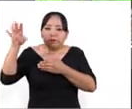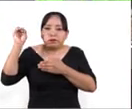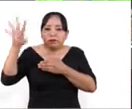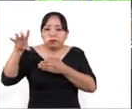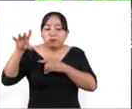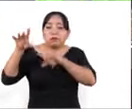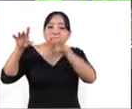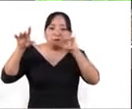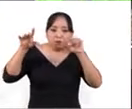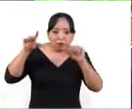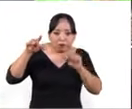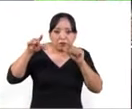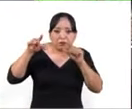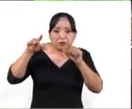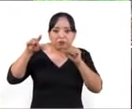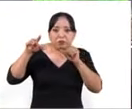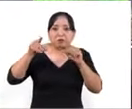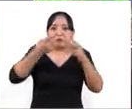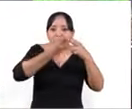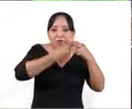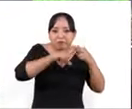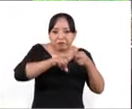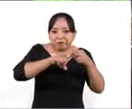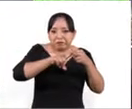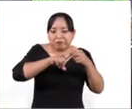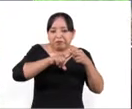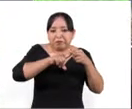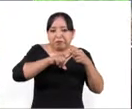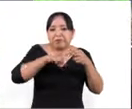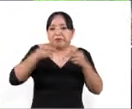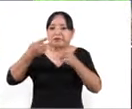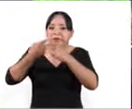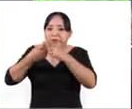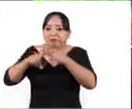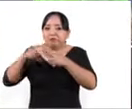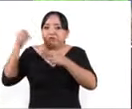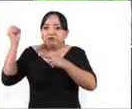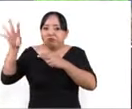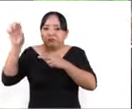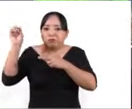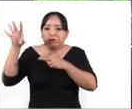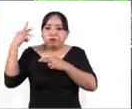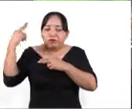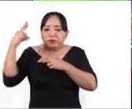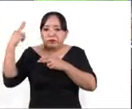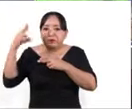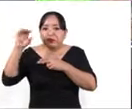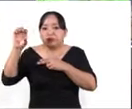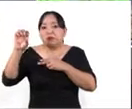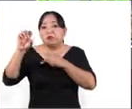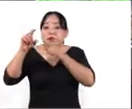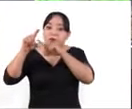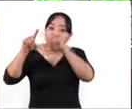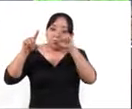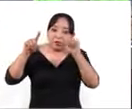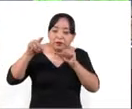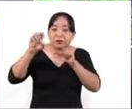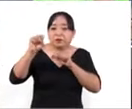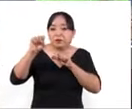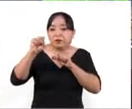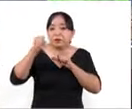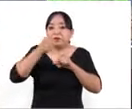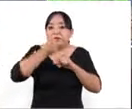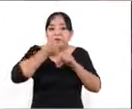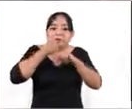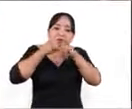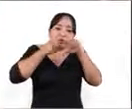ya comentó el secretario, en esta ocasión la distancia permite que se haga con esa cantidad de